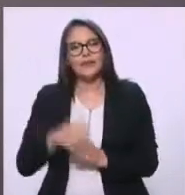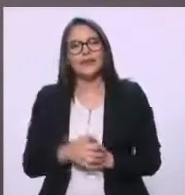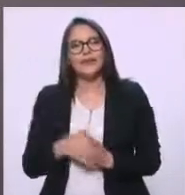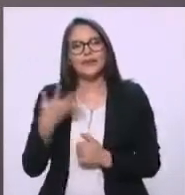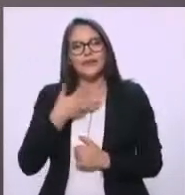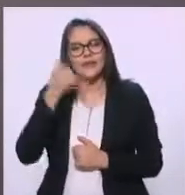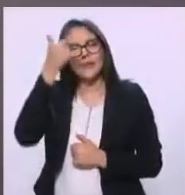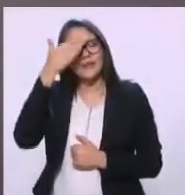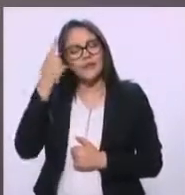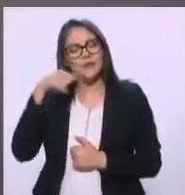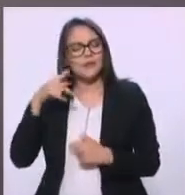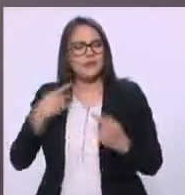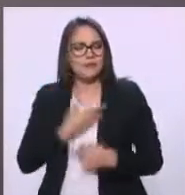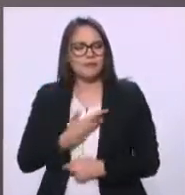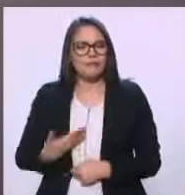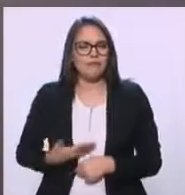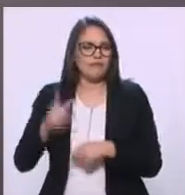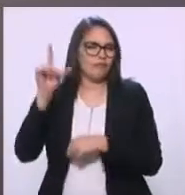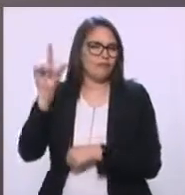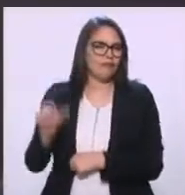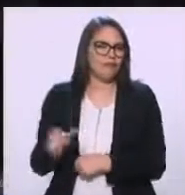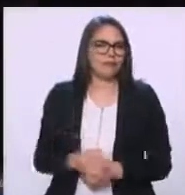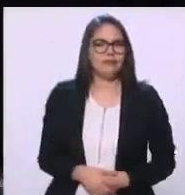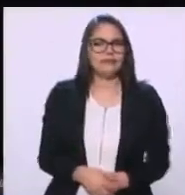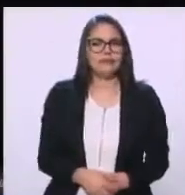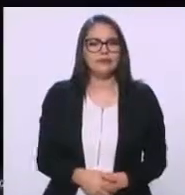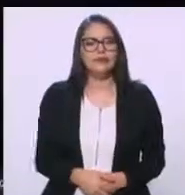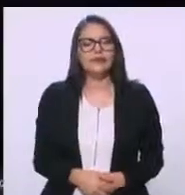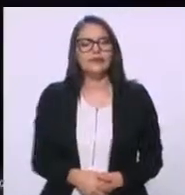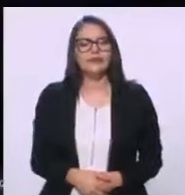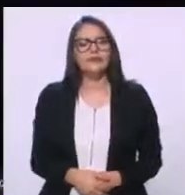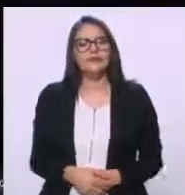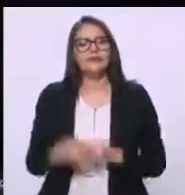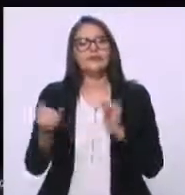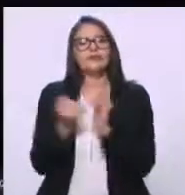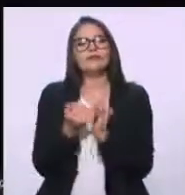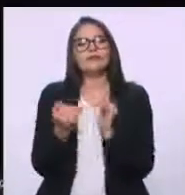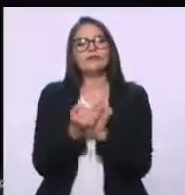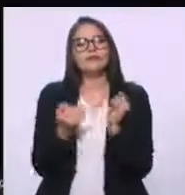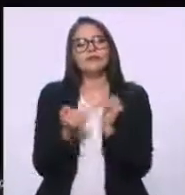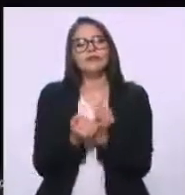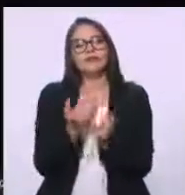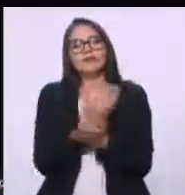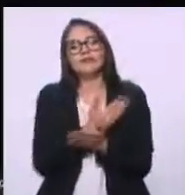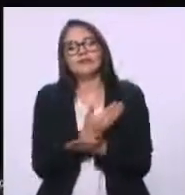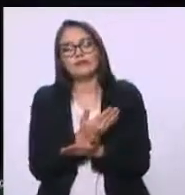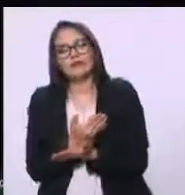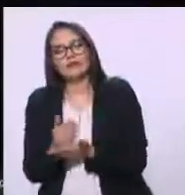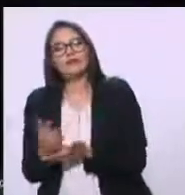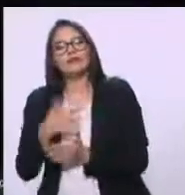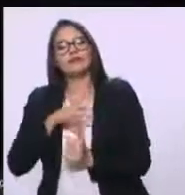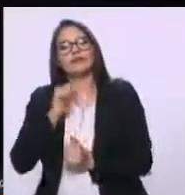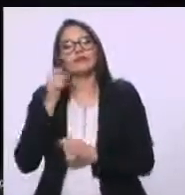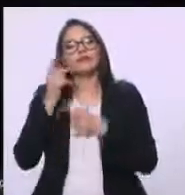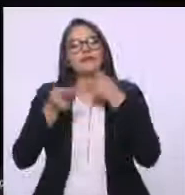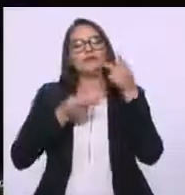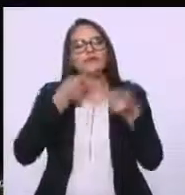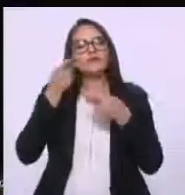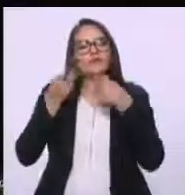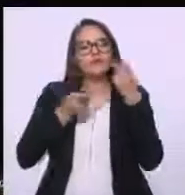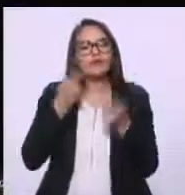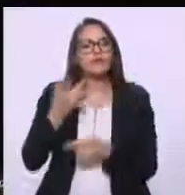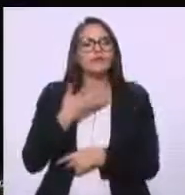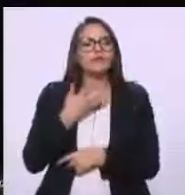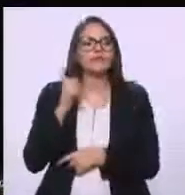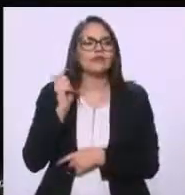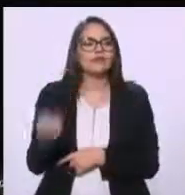del presidente. Y además con muy poco sentido común, ¿no? Muy clasista el discurso de quienes con